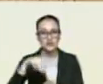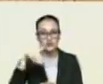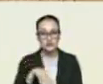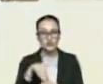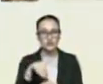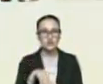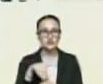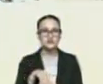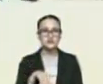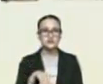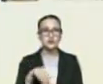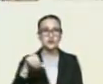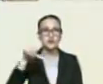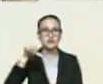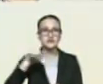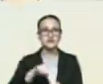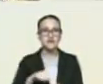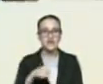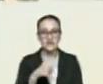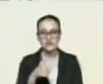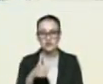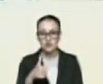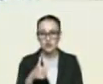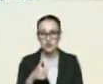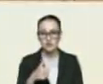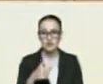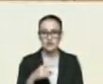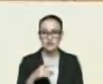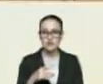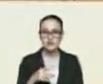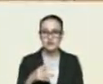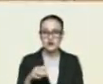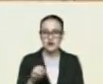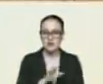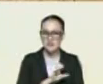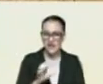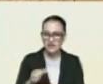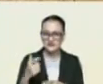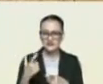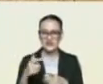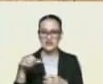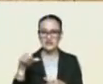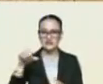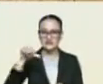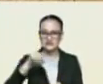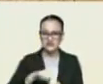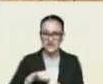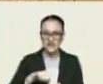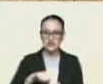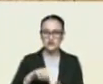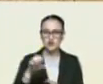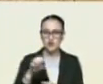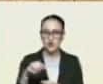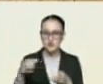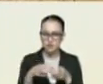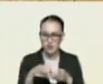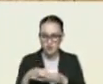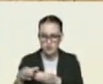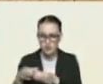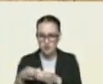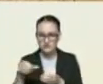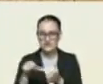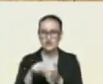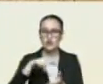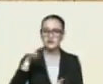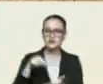votación, centros remotos, centros para la transmisión de contingencia, centros de acopios de contingencia, Centro